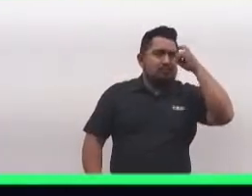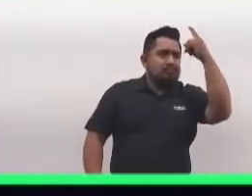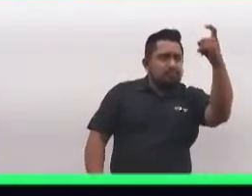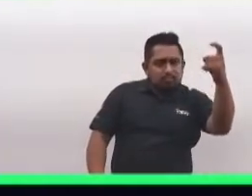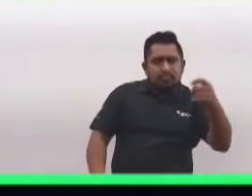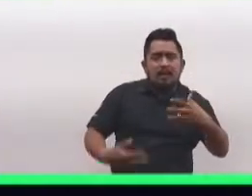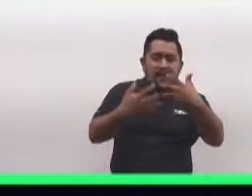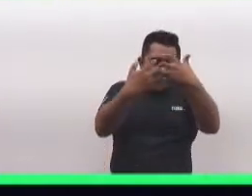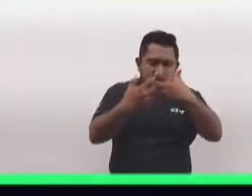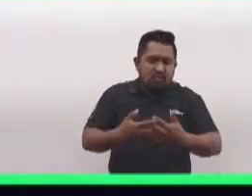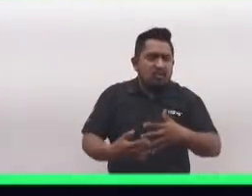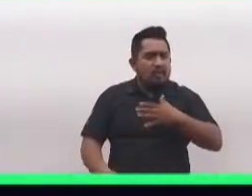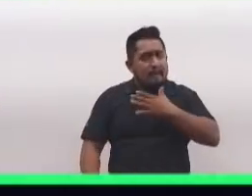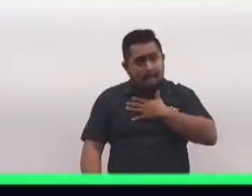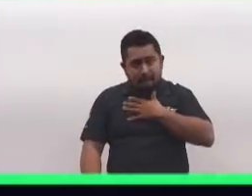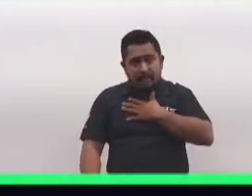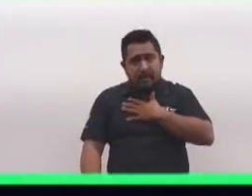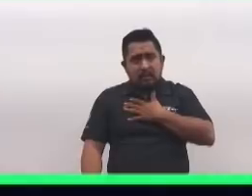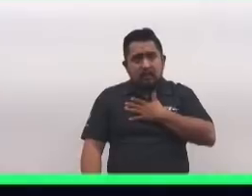emprendedurismo